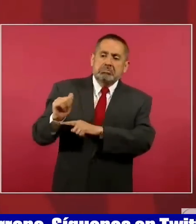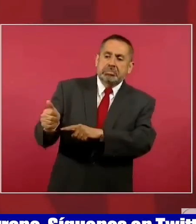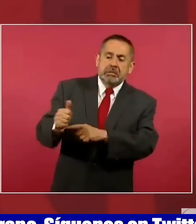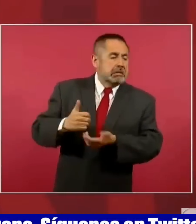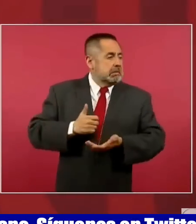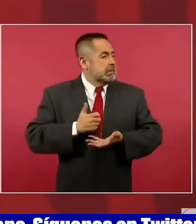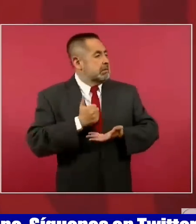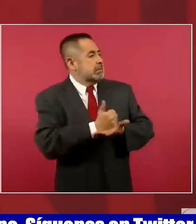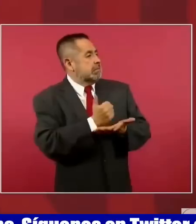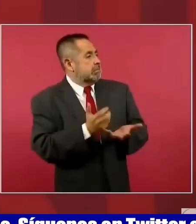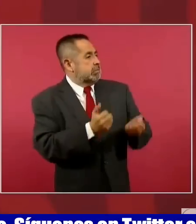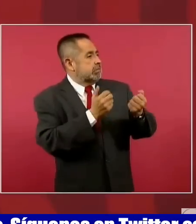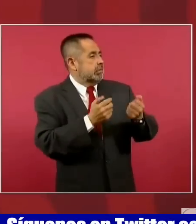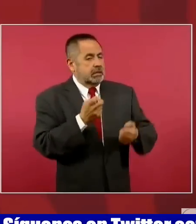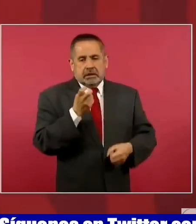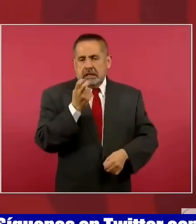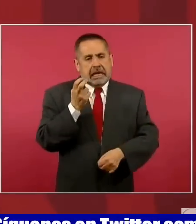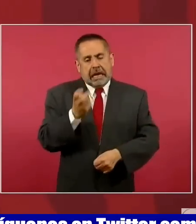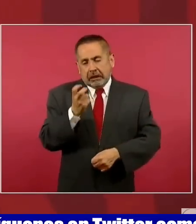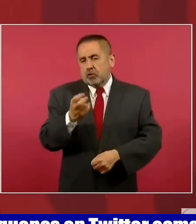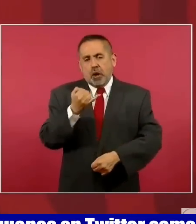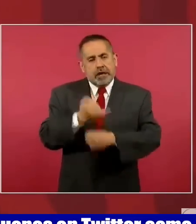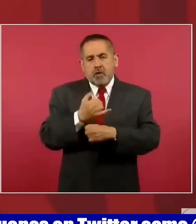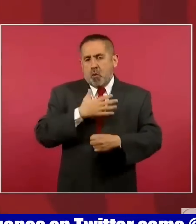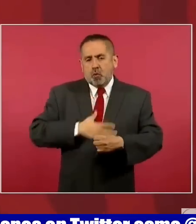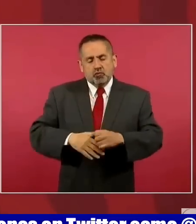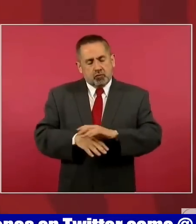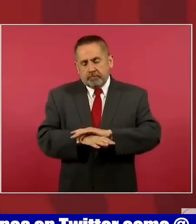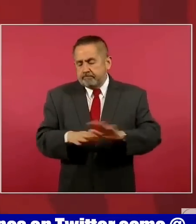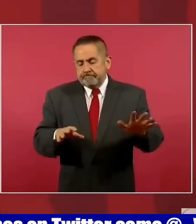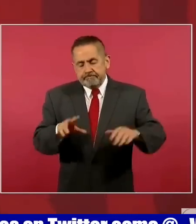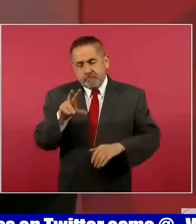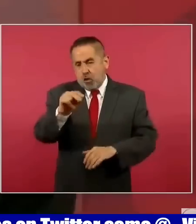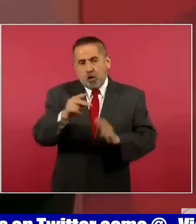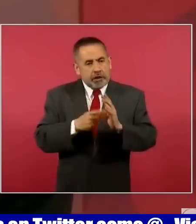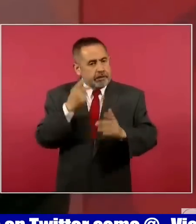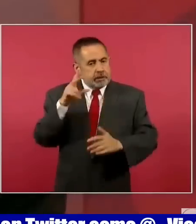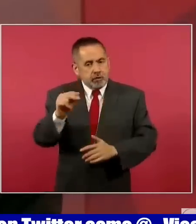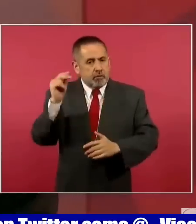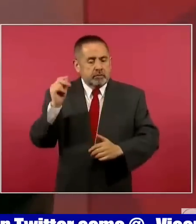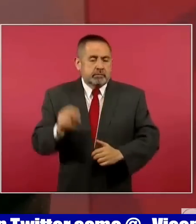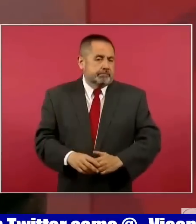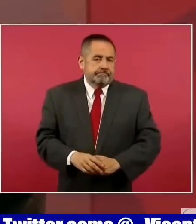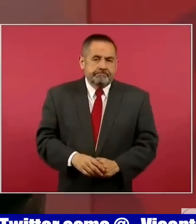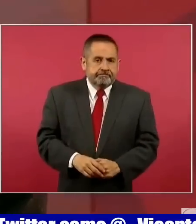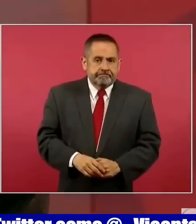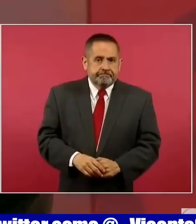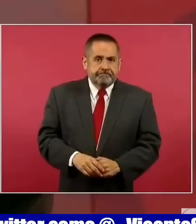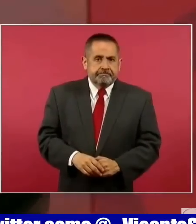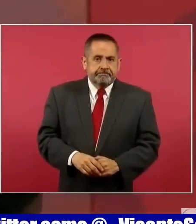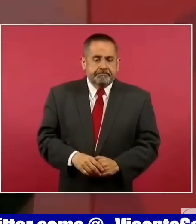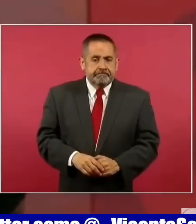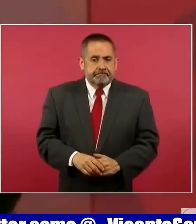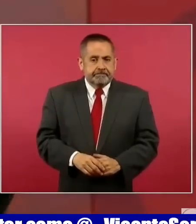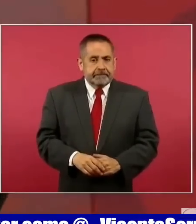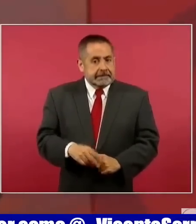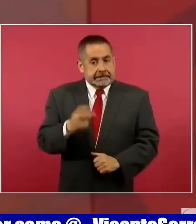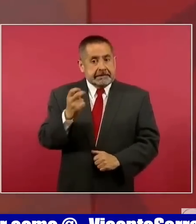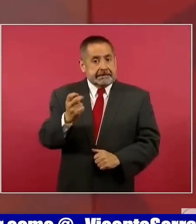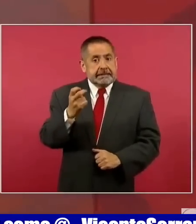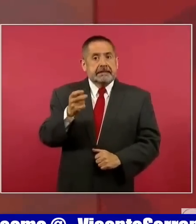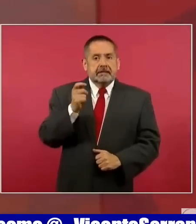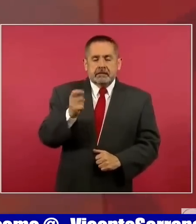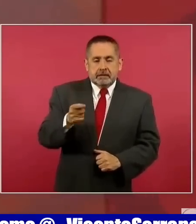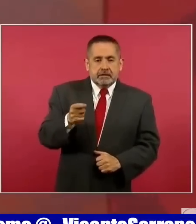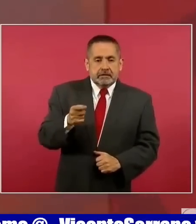mercado financiero como bonos, la deuda, y nos generaría un conflicto mayor como país el no querer reconocer la deuda. Hay muchos